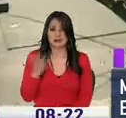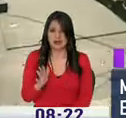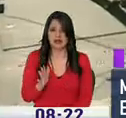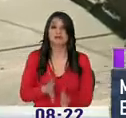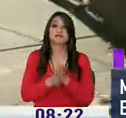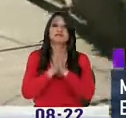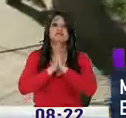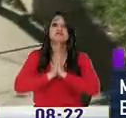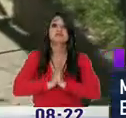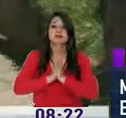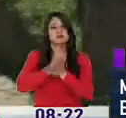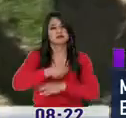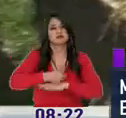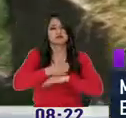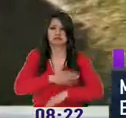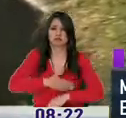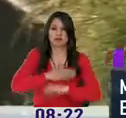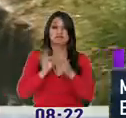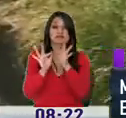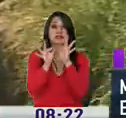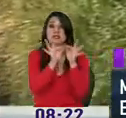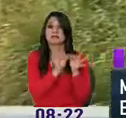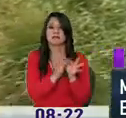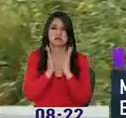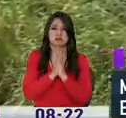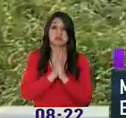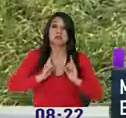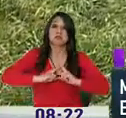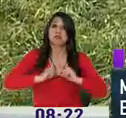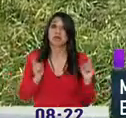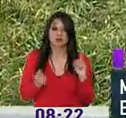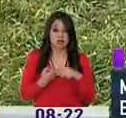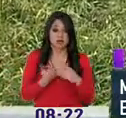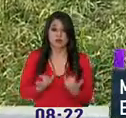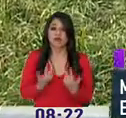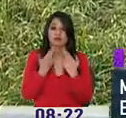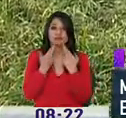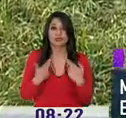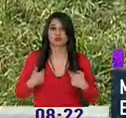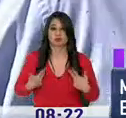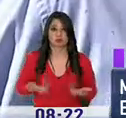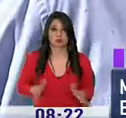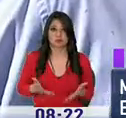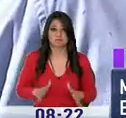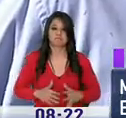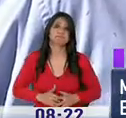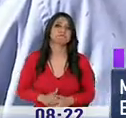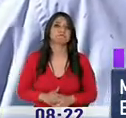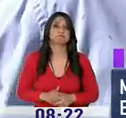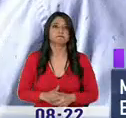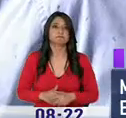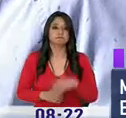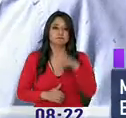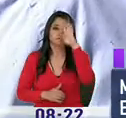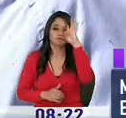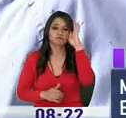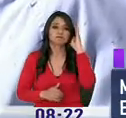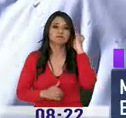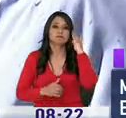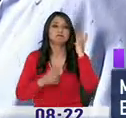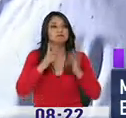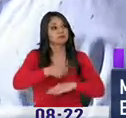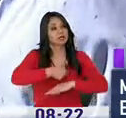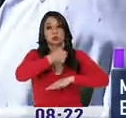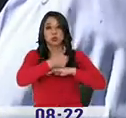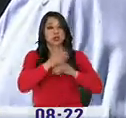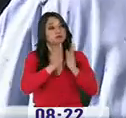solicitado en las autoridades el mantenimiento sin embargo no han tenido respuesta positiva y definitivamente no han escuchado el clamor